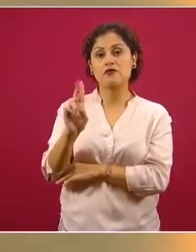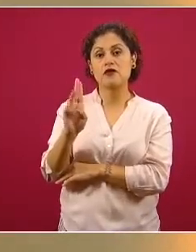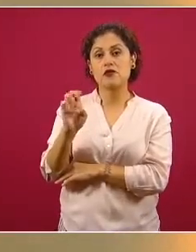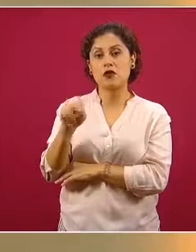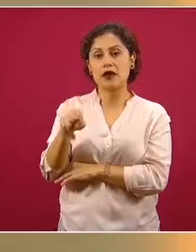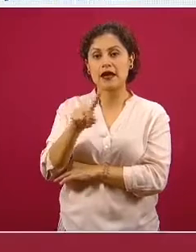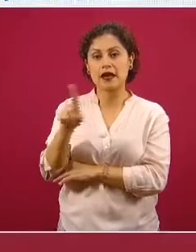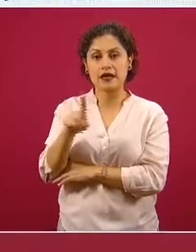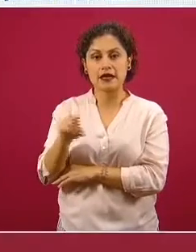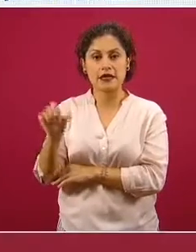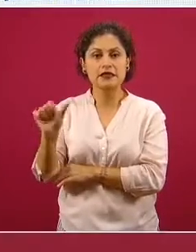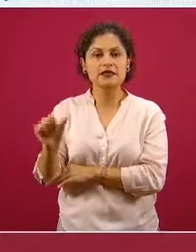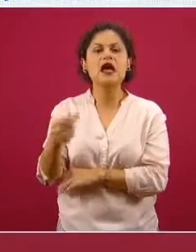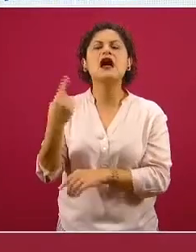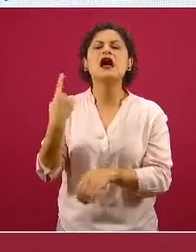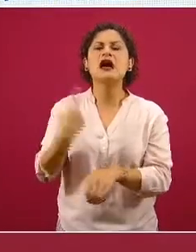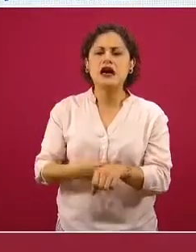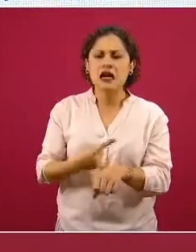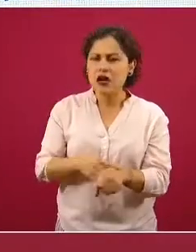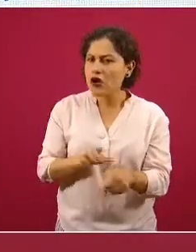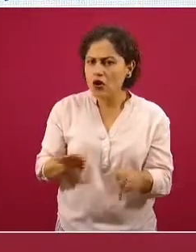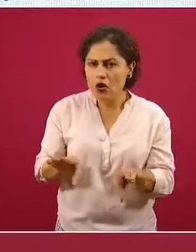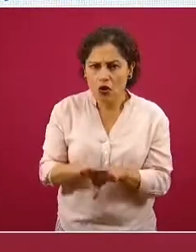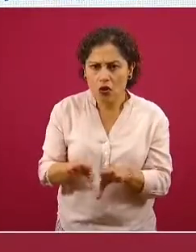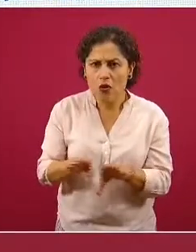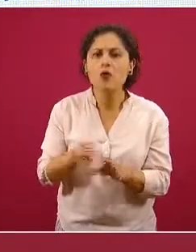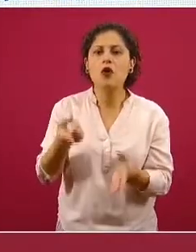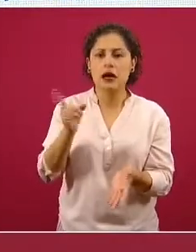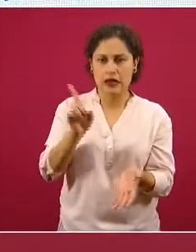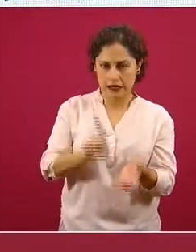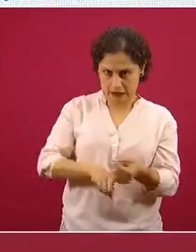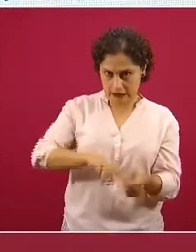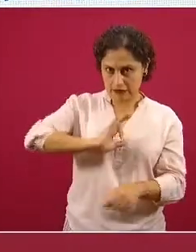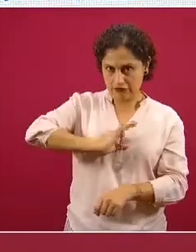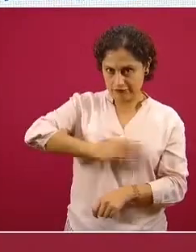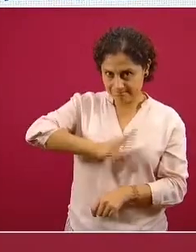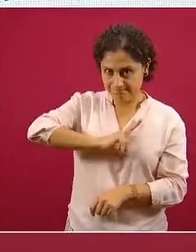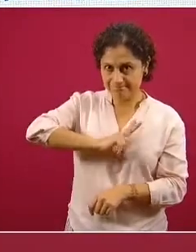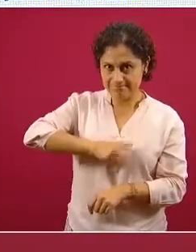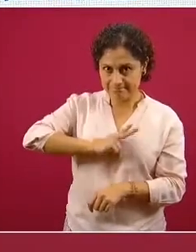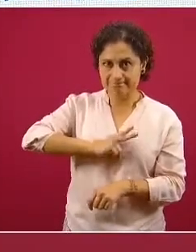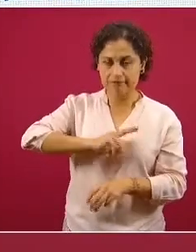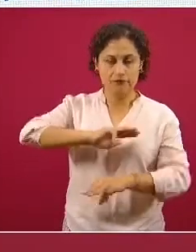que da un síndrome muy parecido a COVID y que se presenta en todo el mundo,